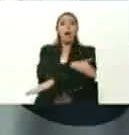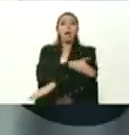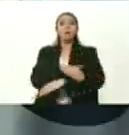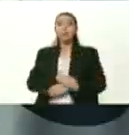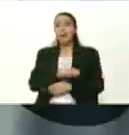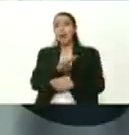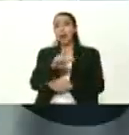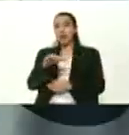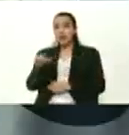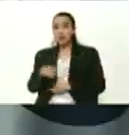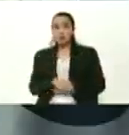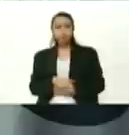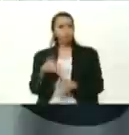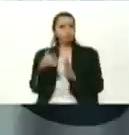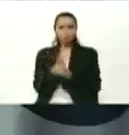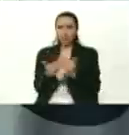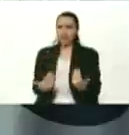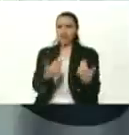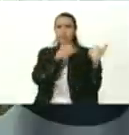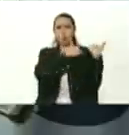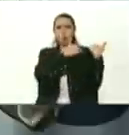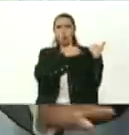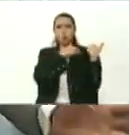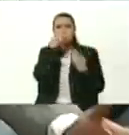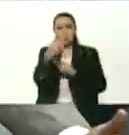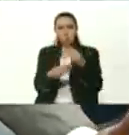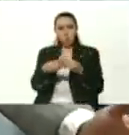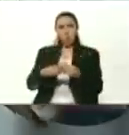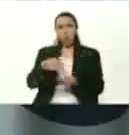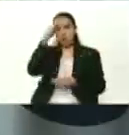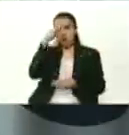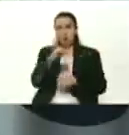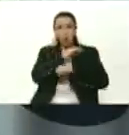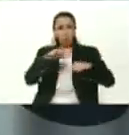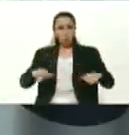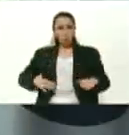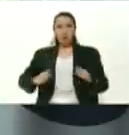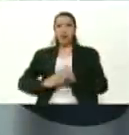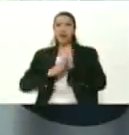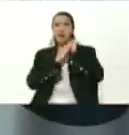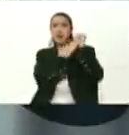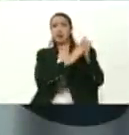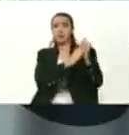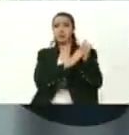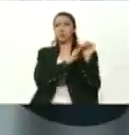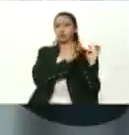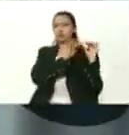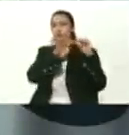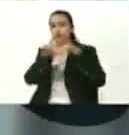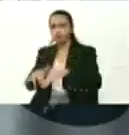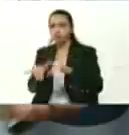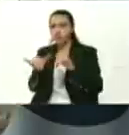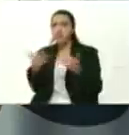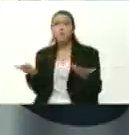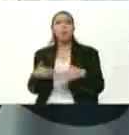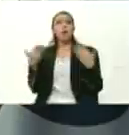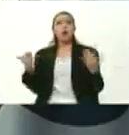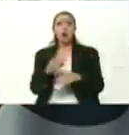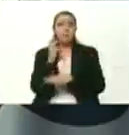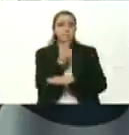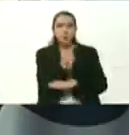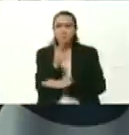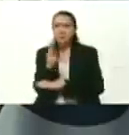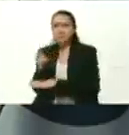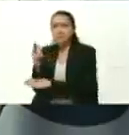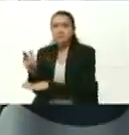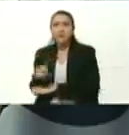Aliegro, y quien correspondía como jefe del ejército, porque sacaron batallones del ejército a disparar